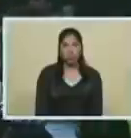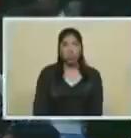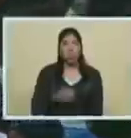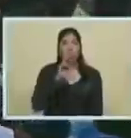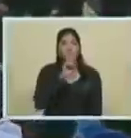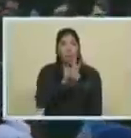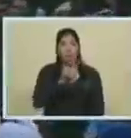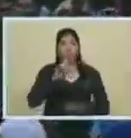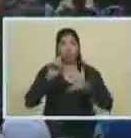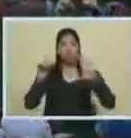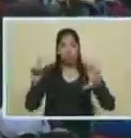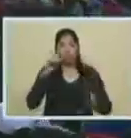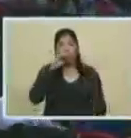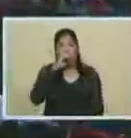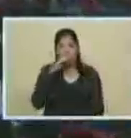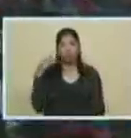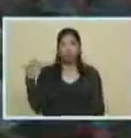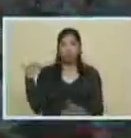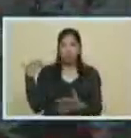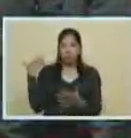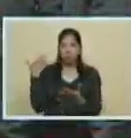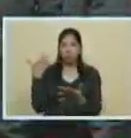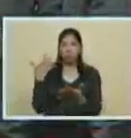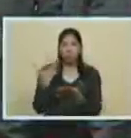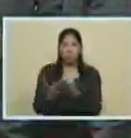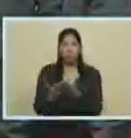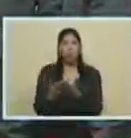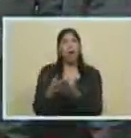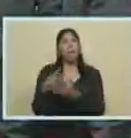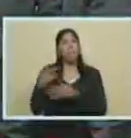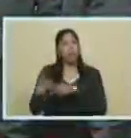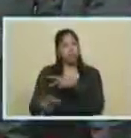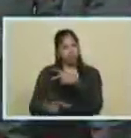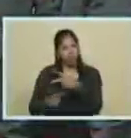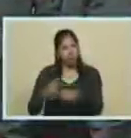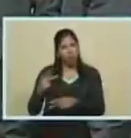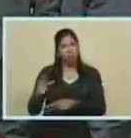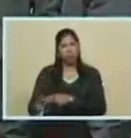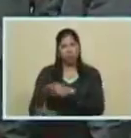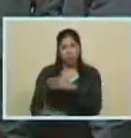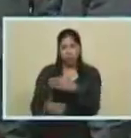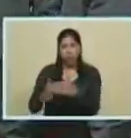...26 años de un proceso continuo,